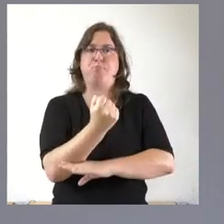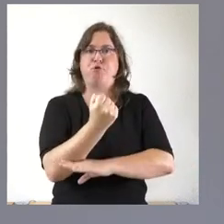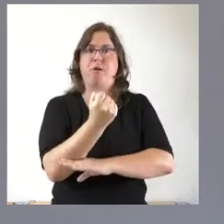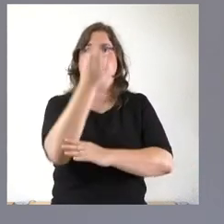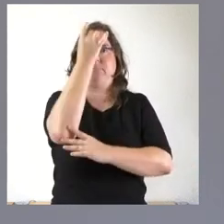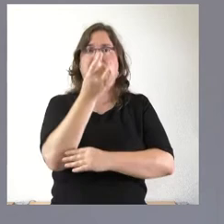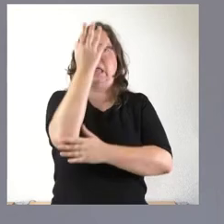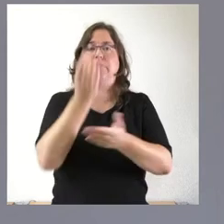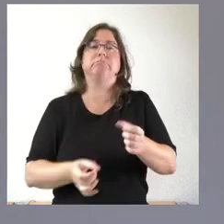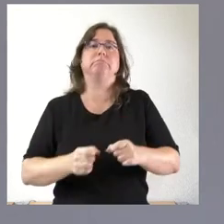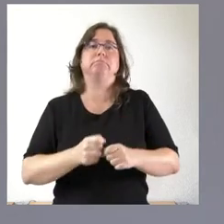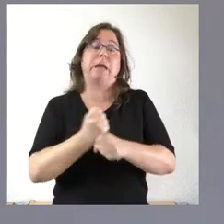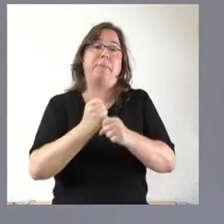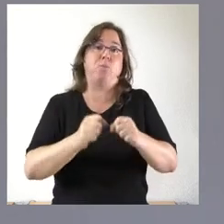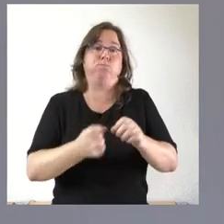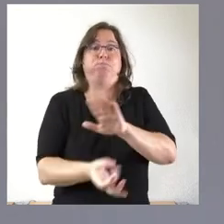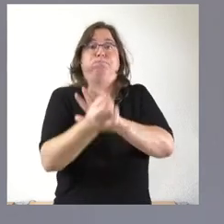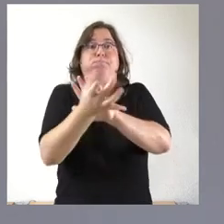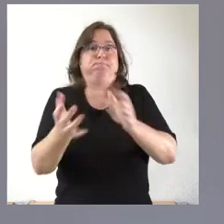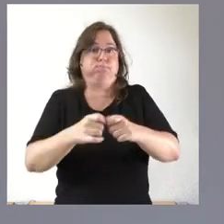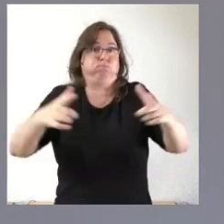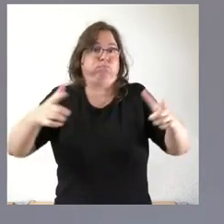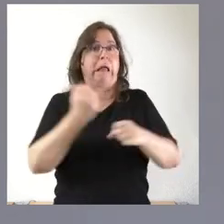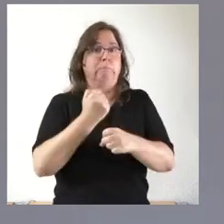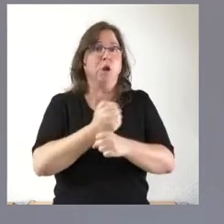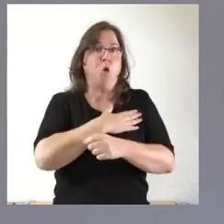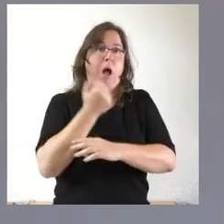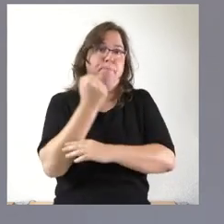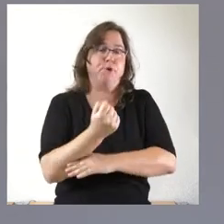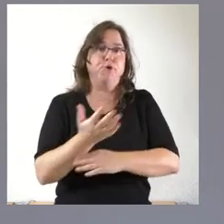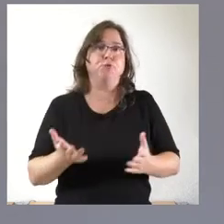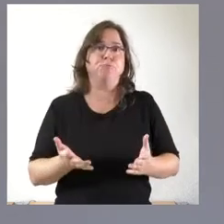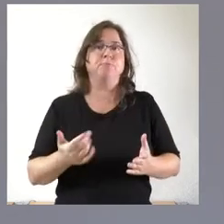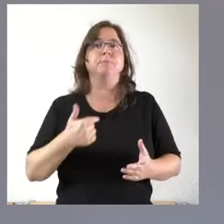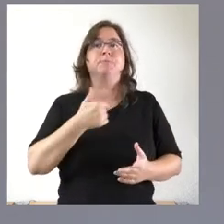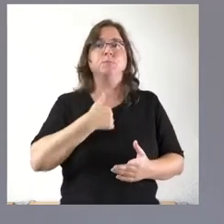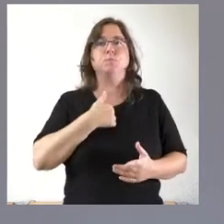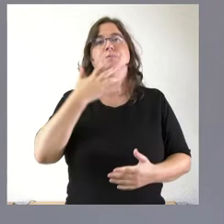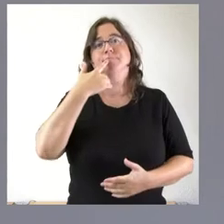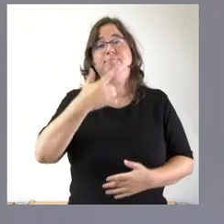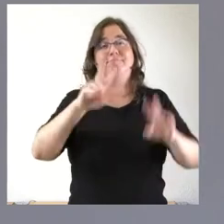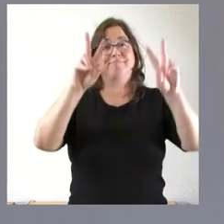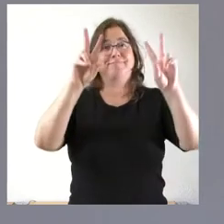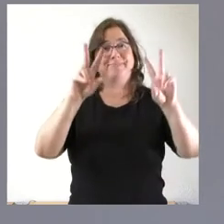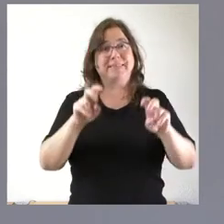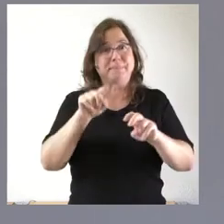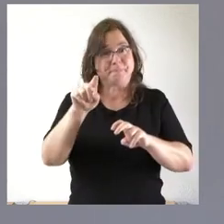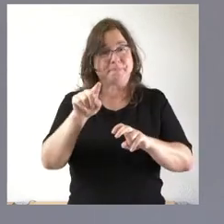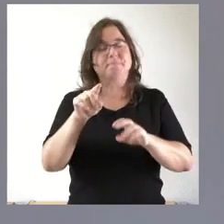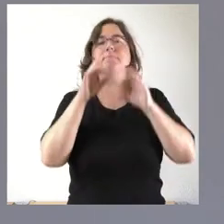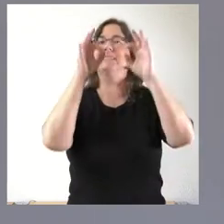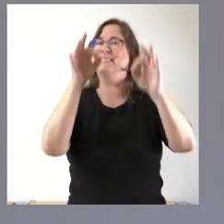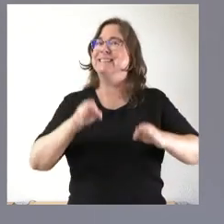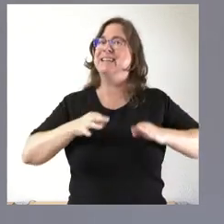empleo y riqueza. Y en todo caso sí le puedo asegurar que esa cuestión sobre la que usted plantea se va a hacer siempre dentro de